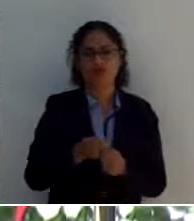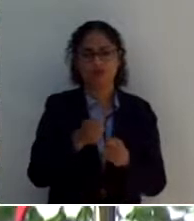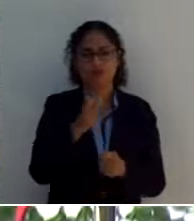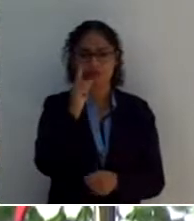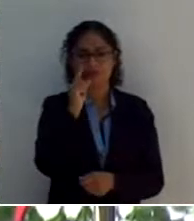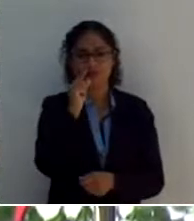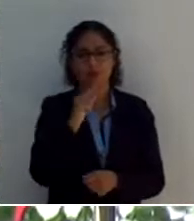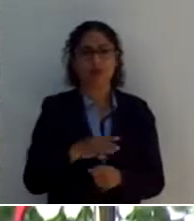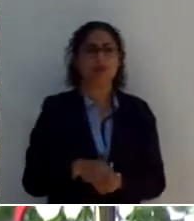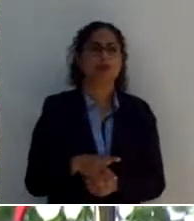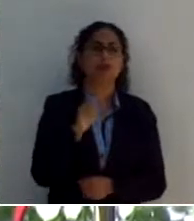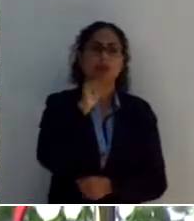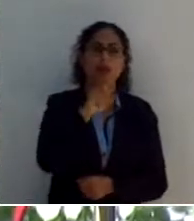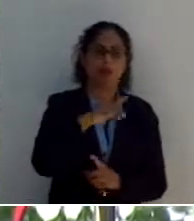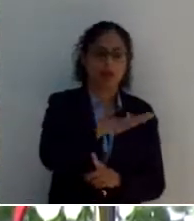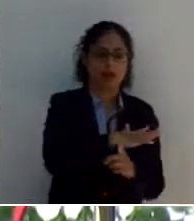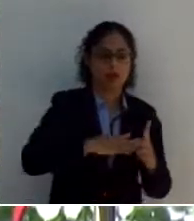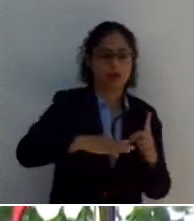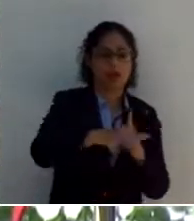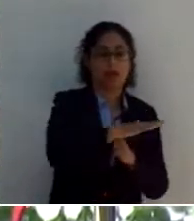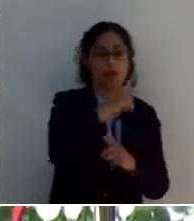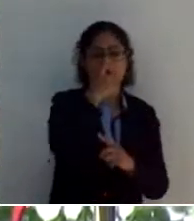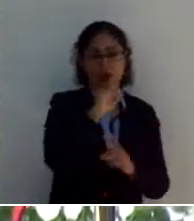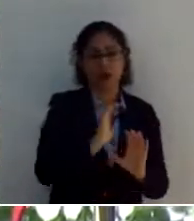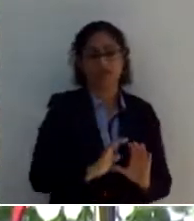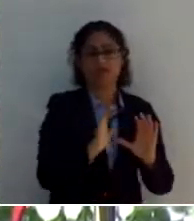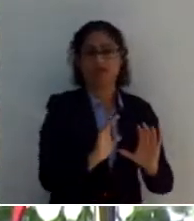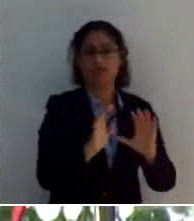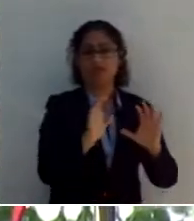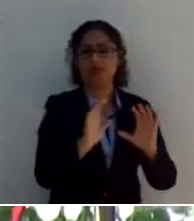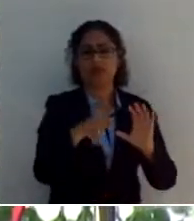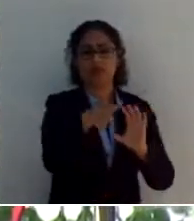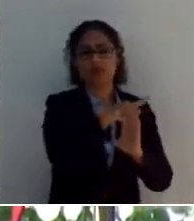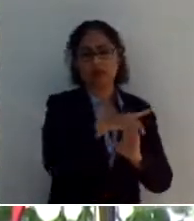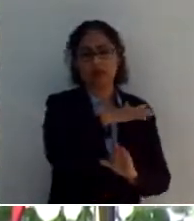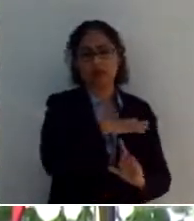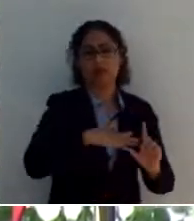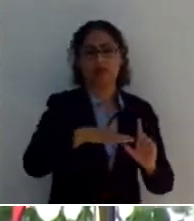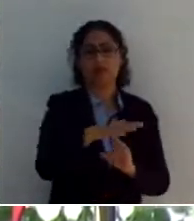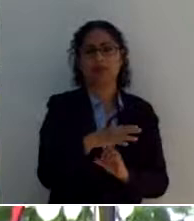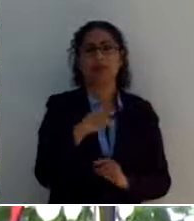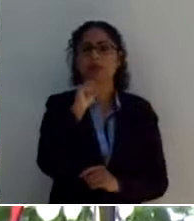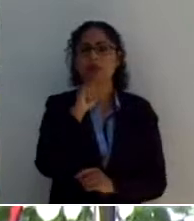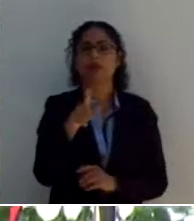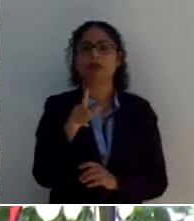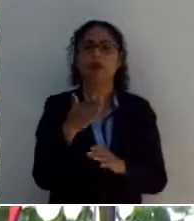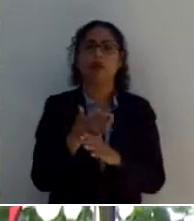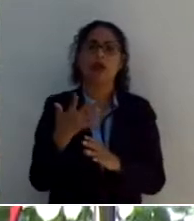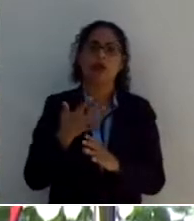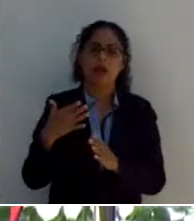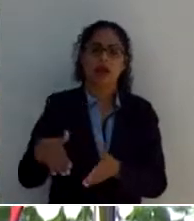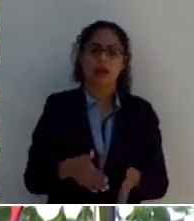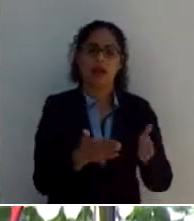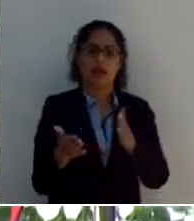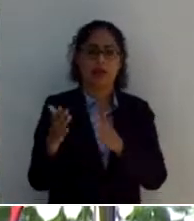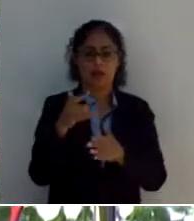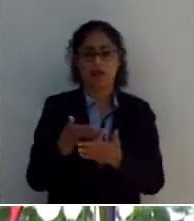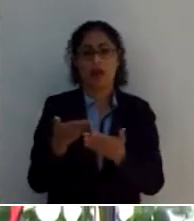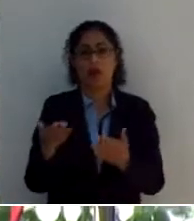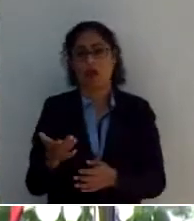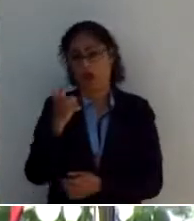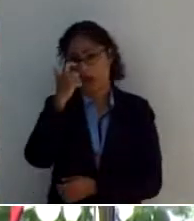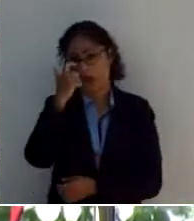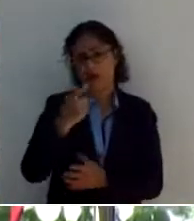con la división ambiental para proteger las zonas más vulnerables, la división Caminos que acabamos de crear, que